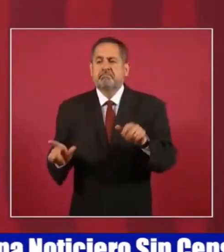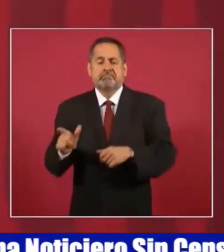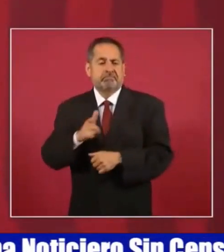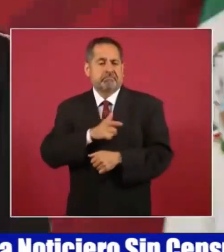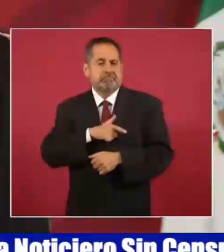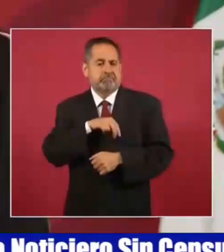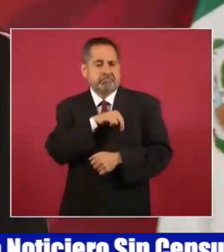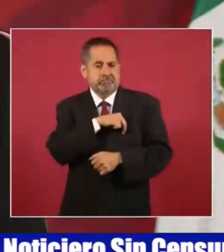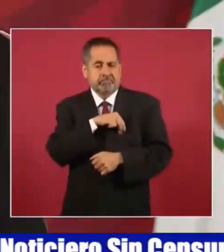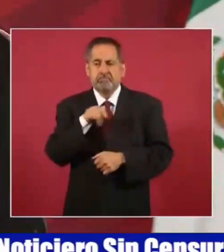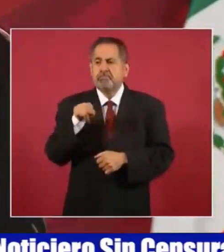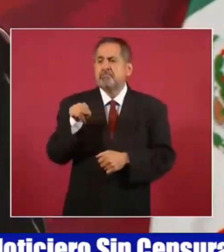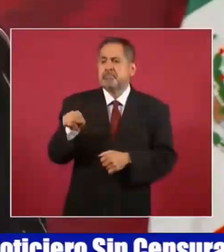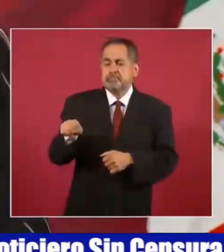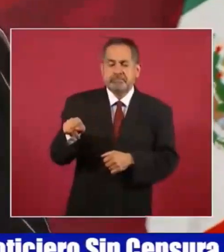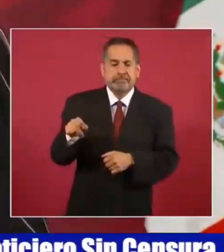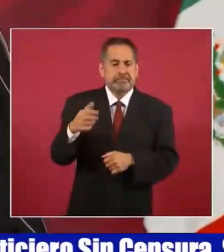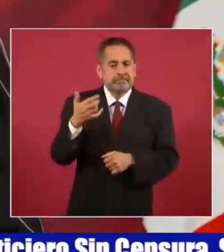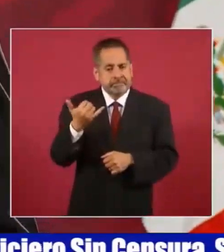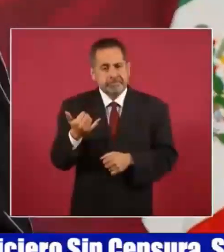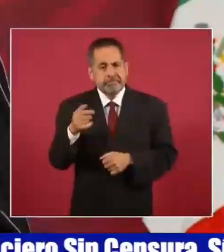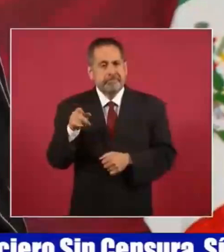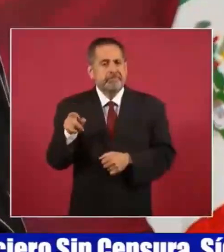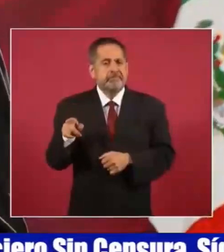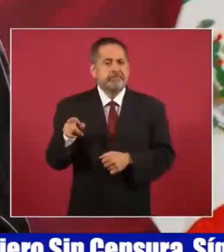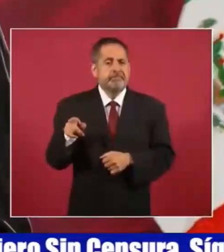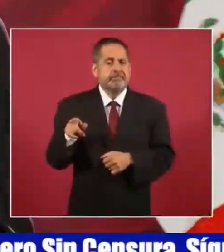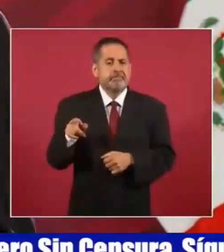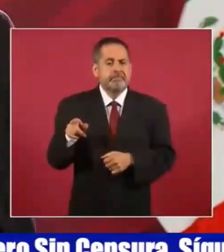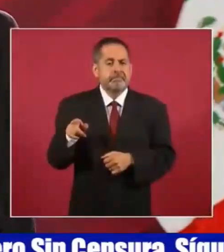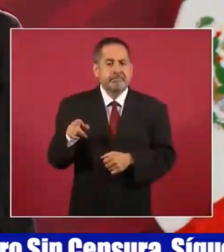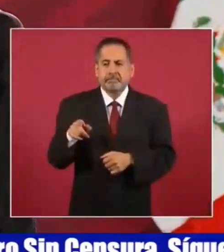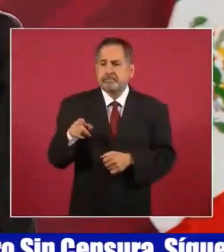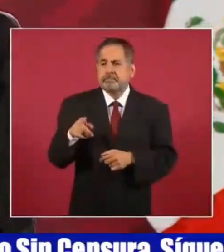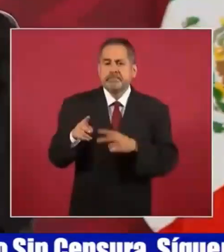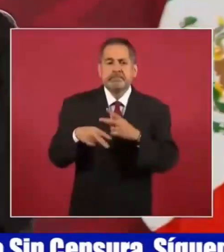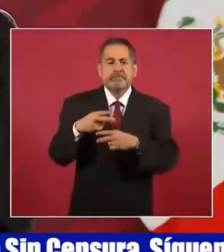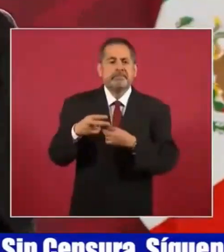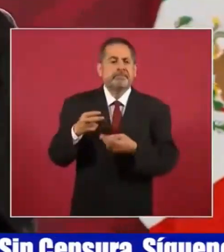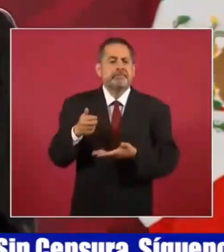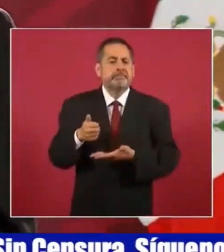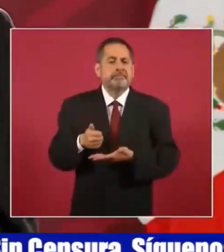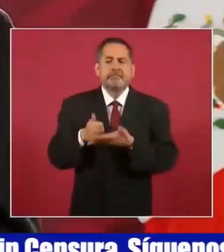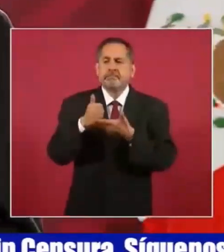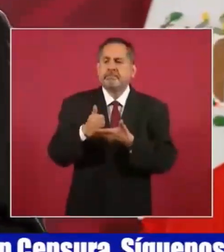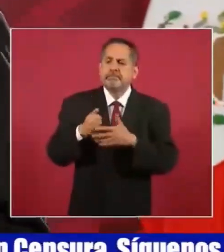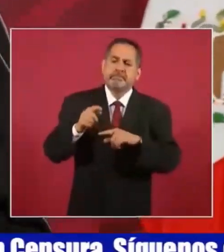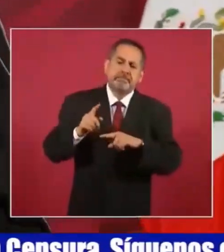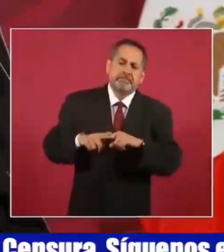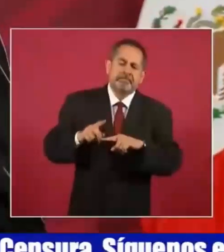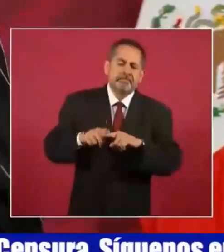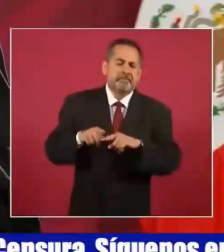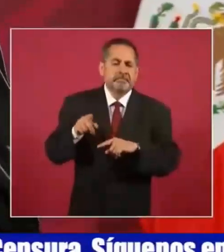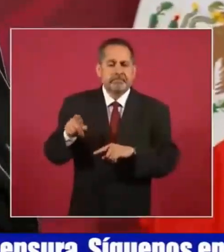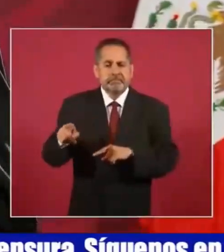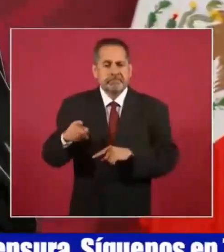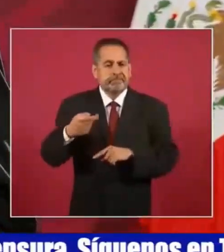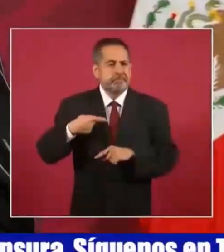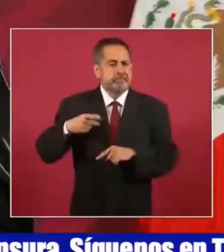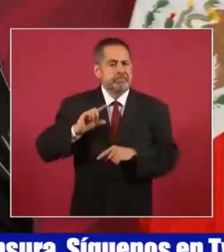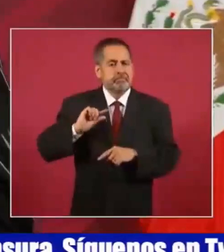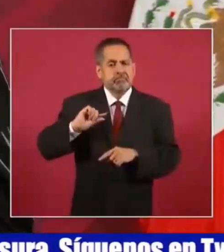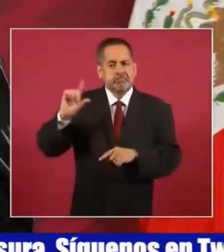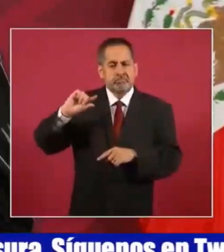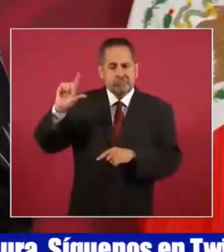porque la gente le vale un reverendo cacahuate que si este fue el responsable, que si este dijo no sé qué. Lo que la